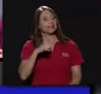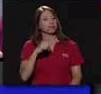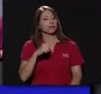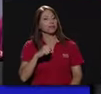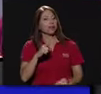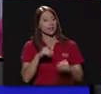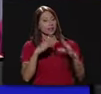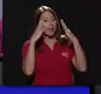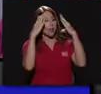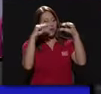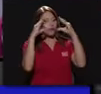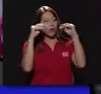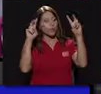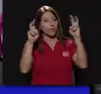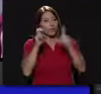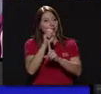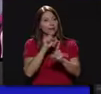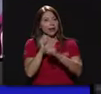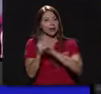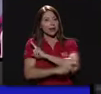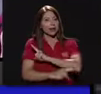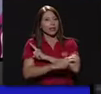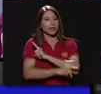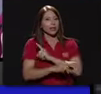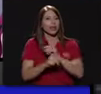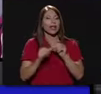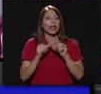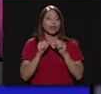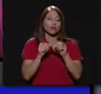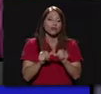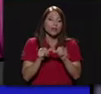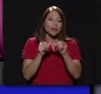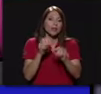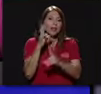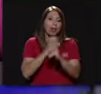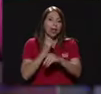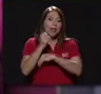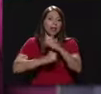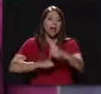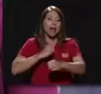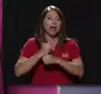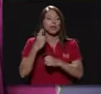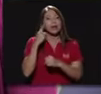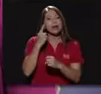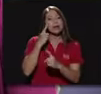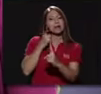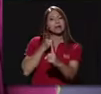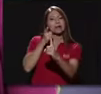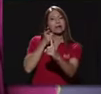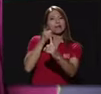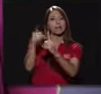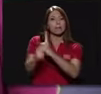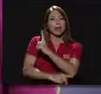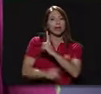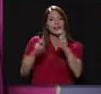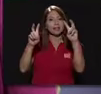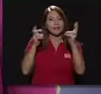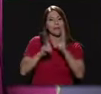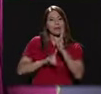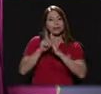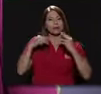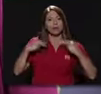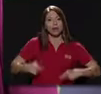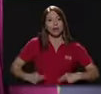el informe, digamos, Estado de la Nación, es un seguimiento anual a las aspiraciones del país en materia de desarrollo humano. Y